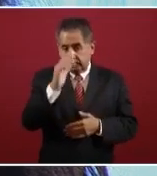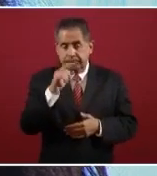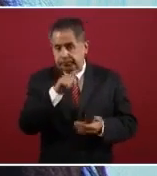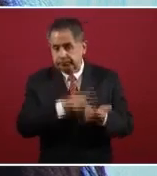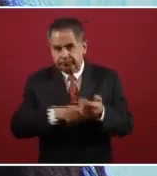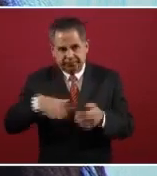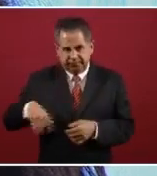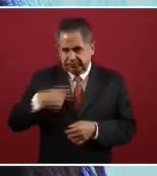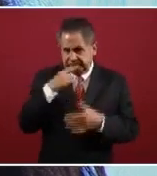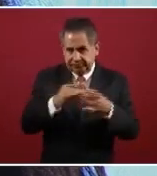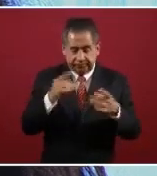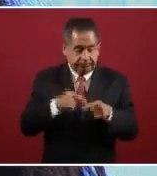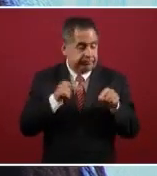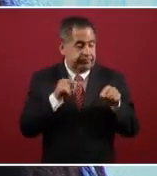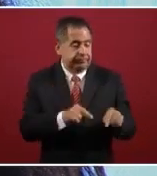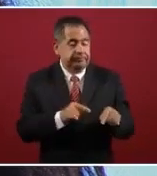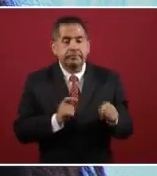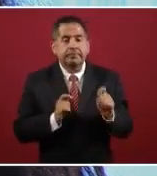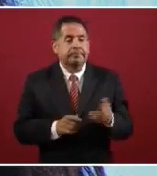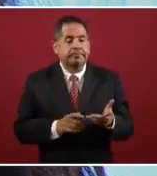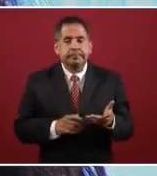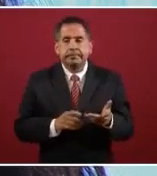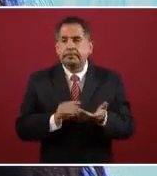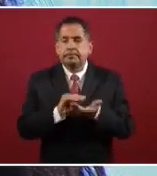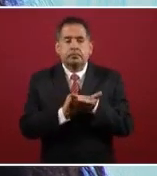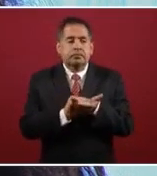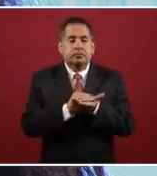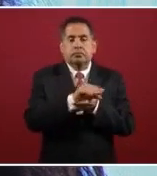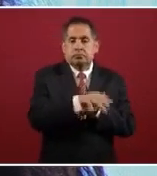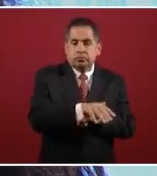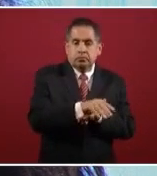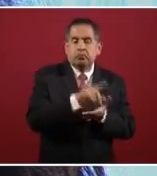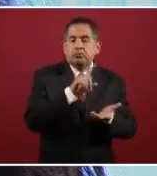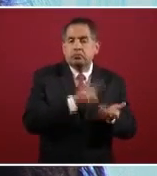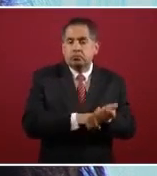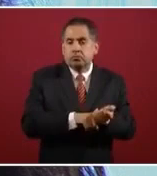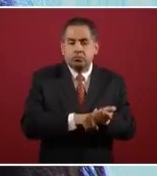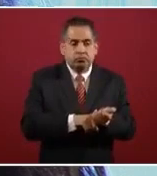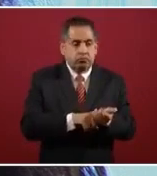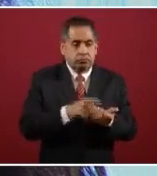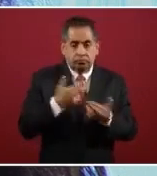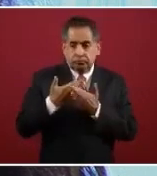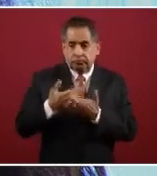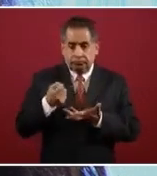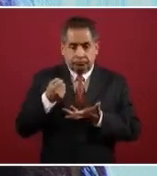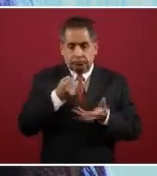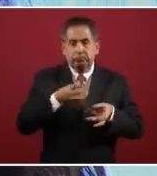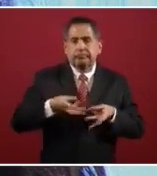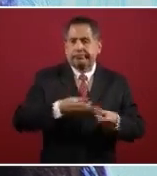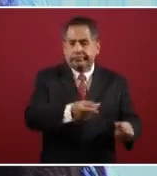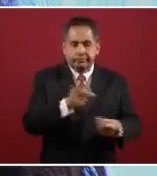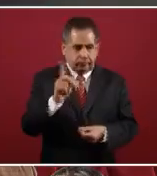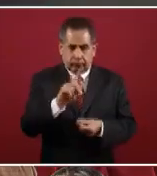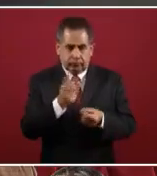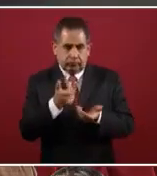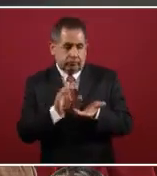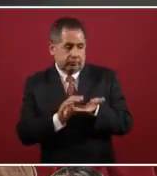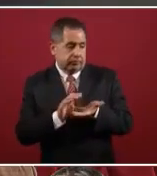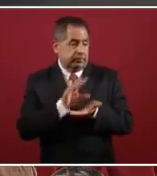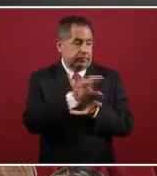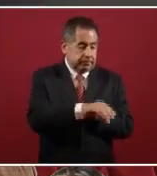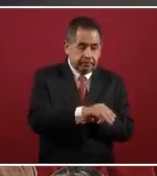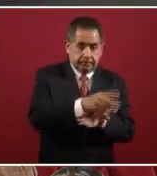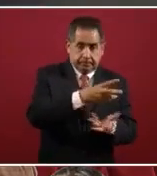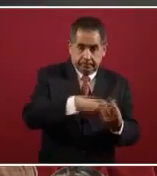platicaba, tiene una inversión de recurso, que no es un gasto, es una inversión